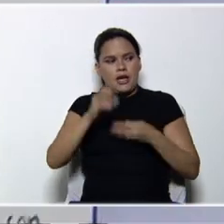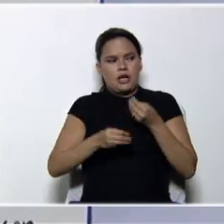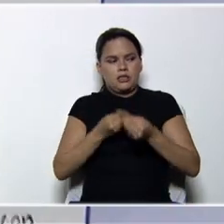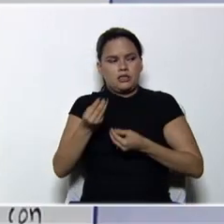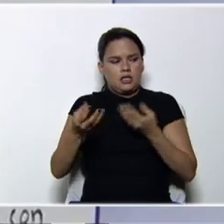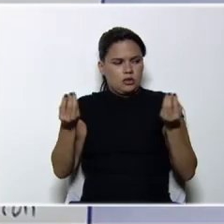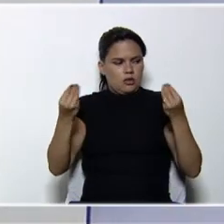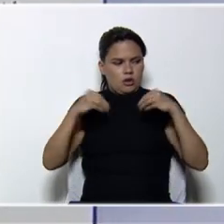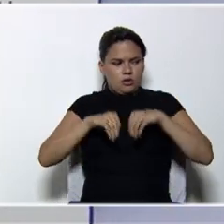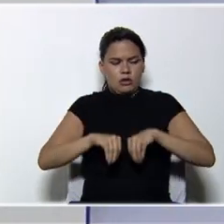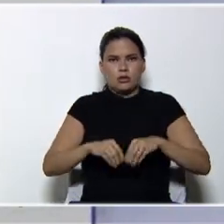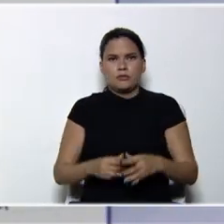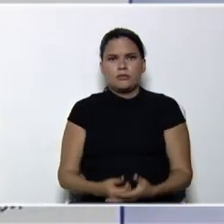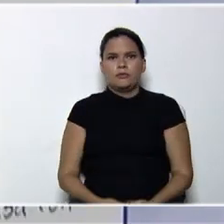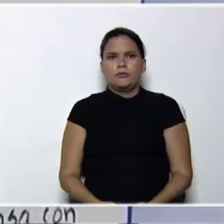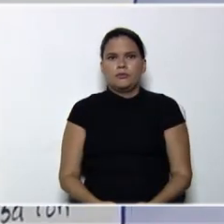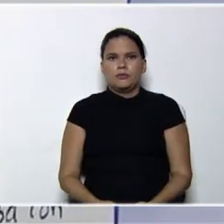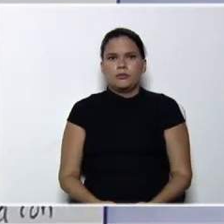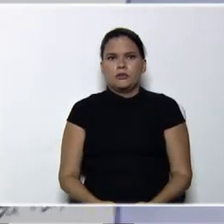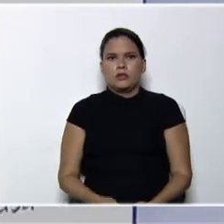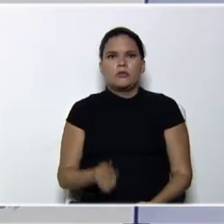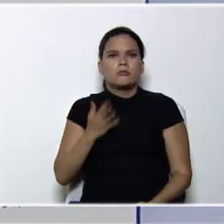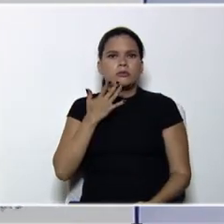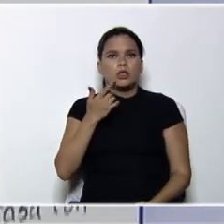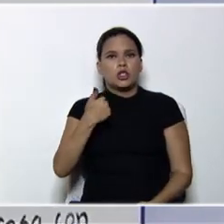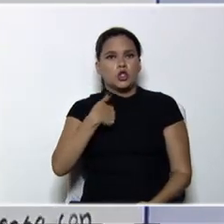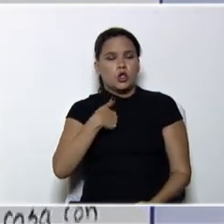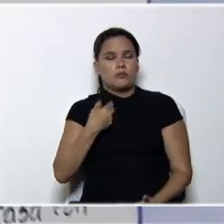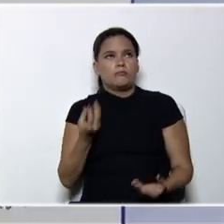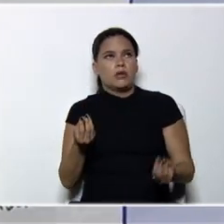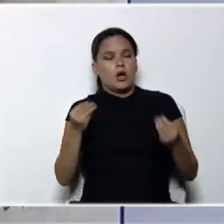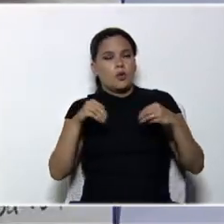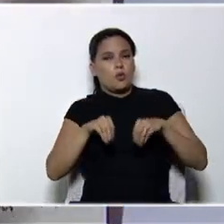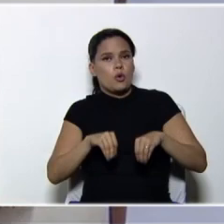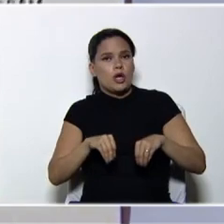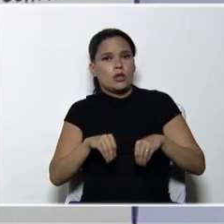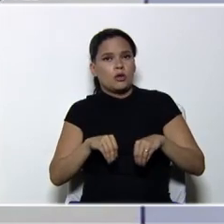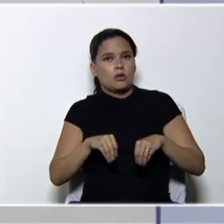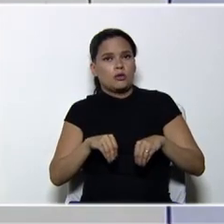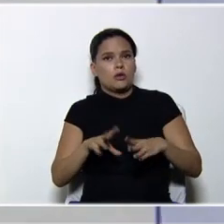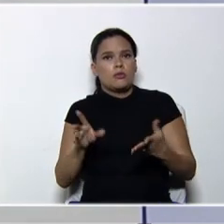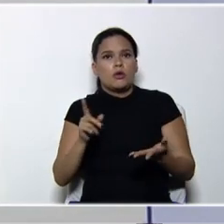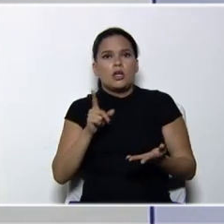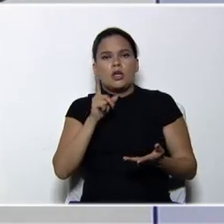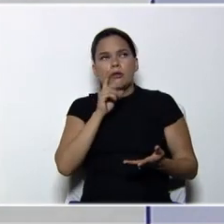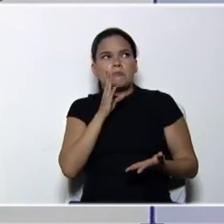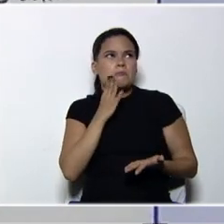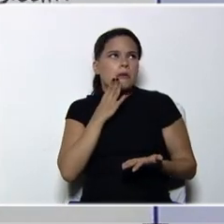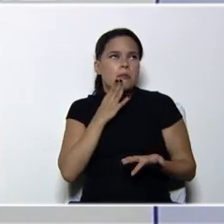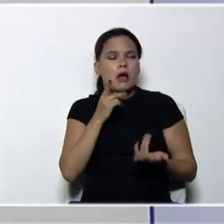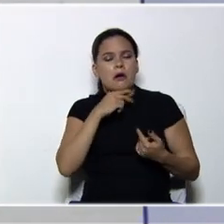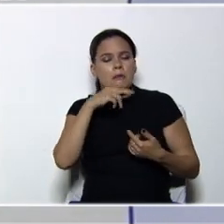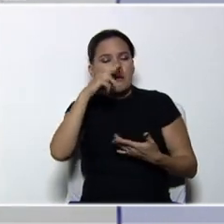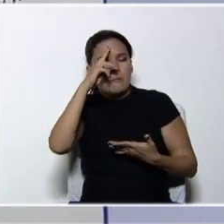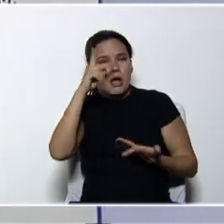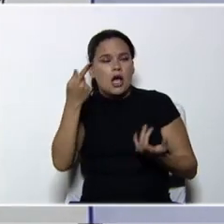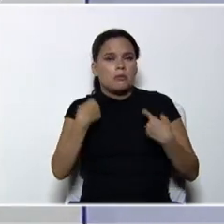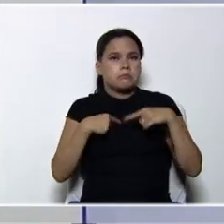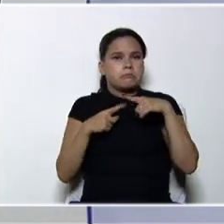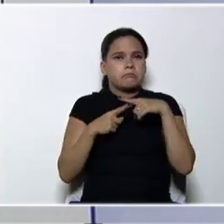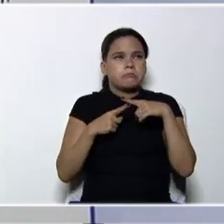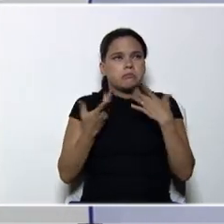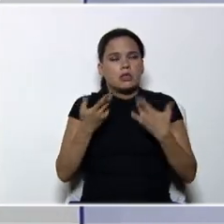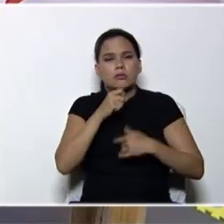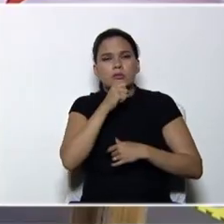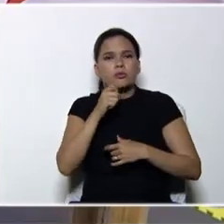Fíjense, yo, y colocan su nombre, acuerdo con, en este caso pueden poner a su mamá, a su papá, a sus tíos, a